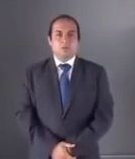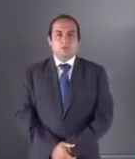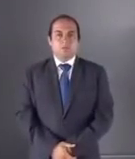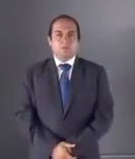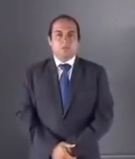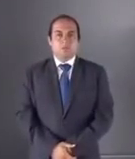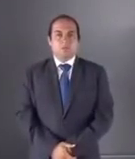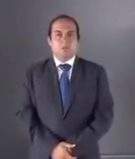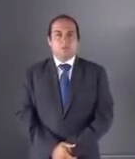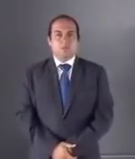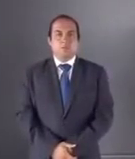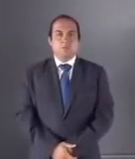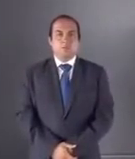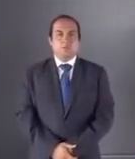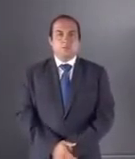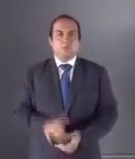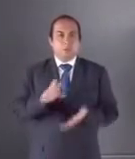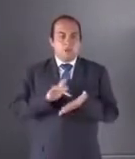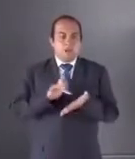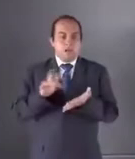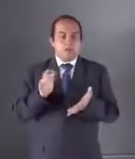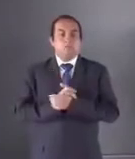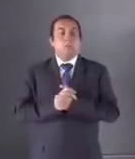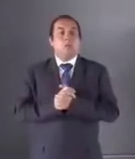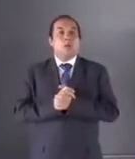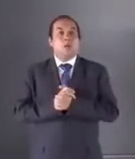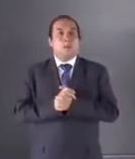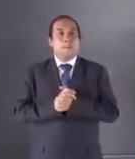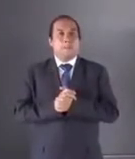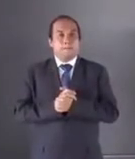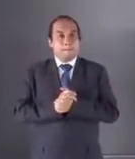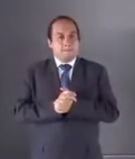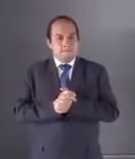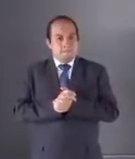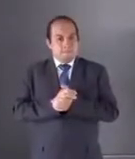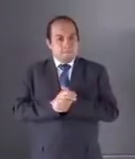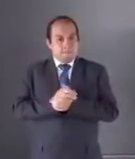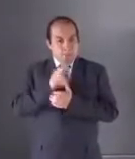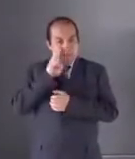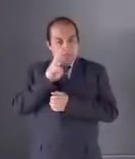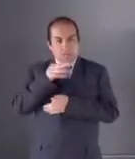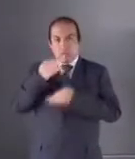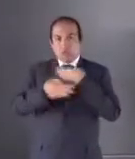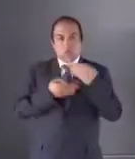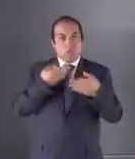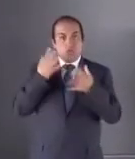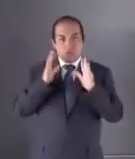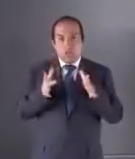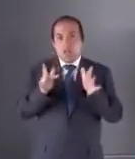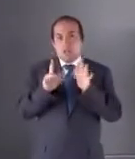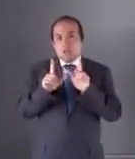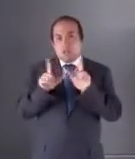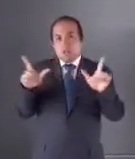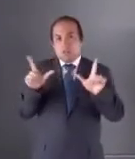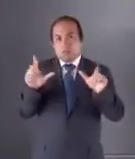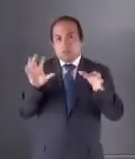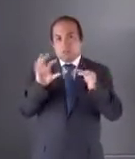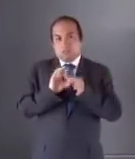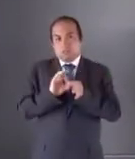Gracias. Pues, como ven, ya está todo montado. Dentro